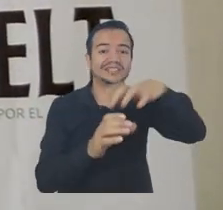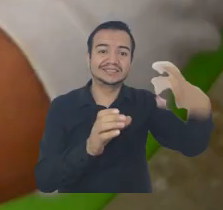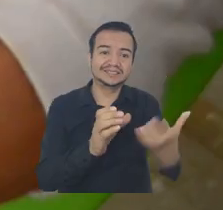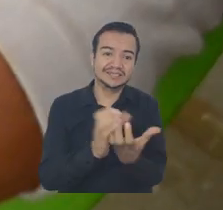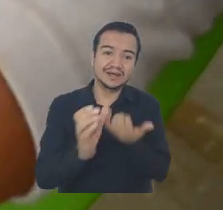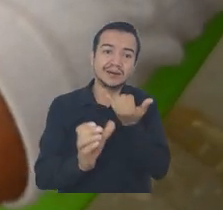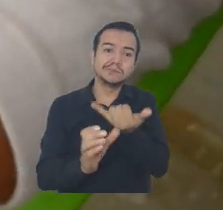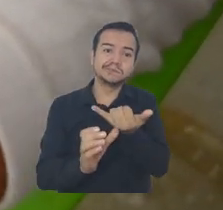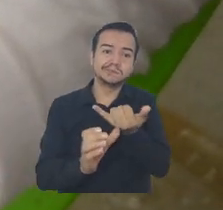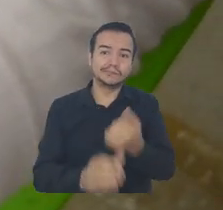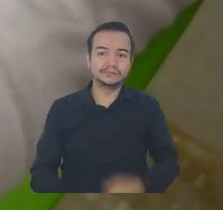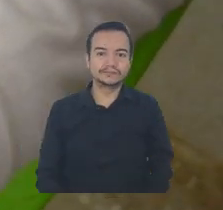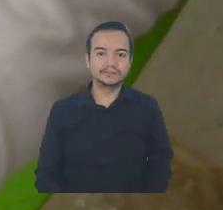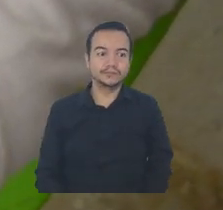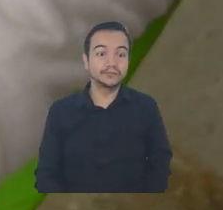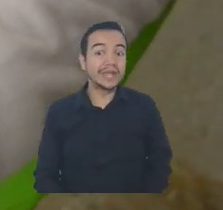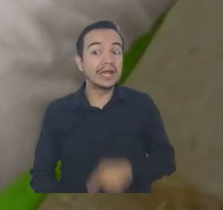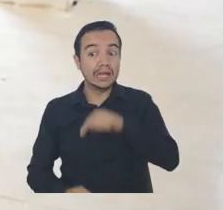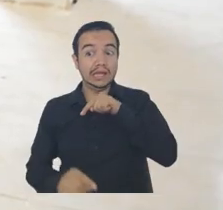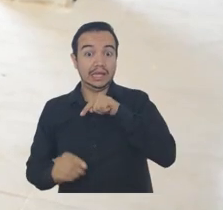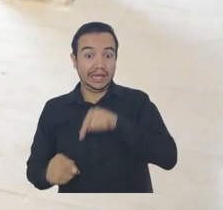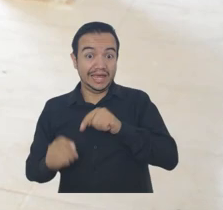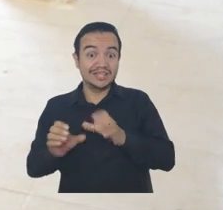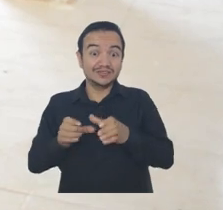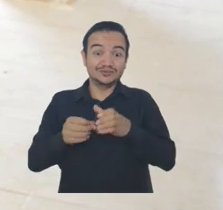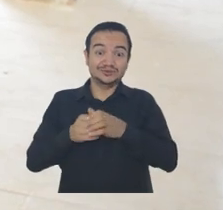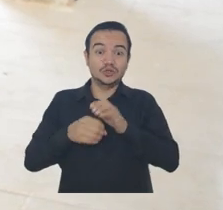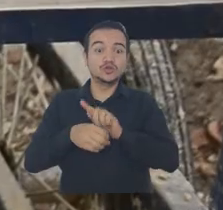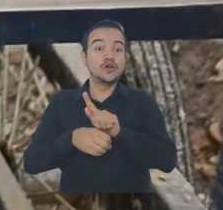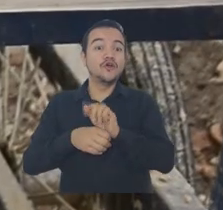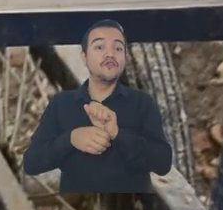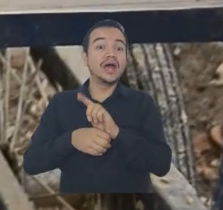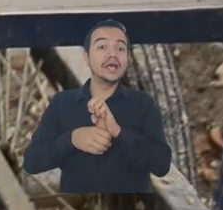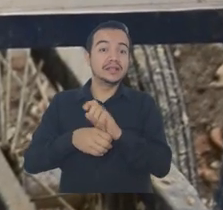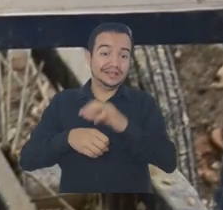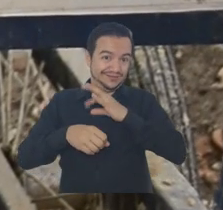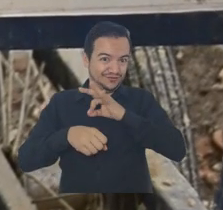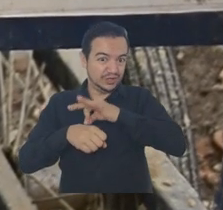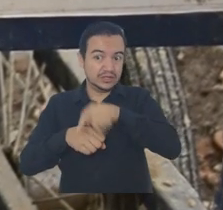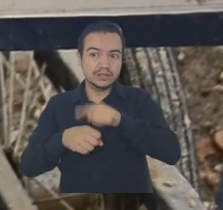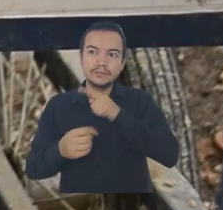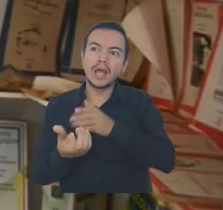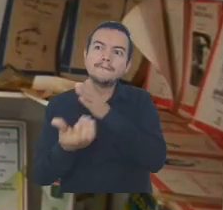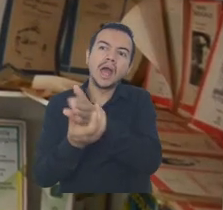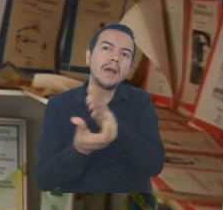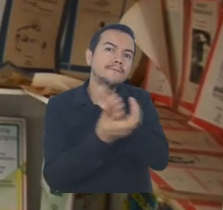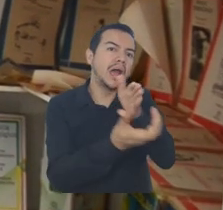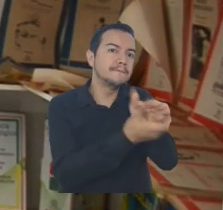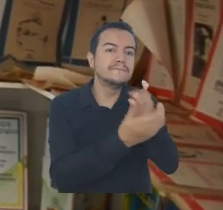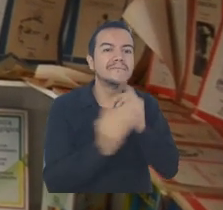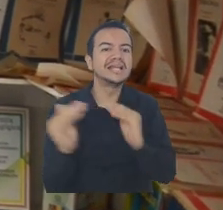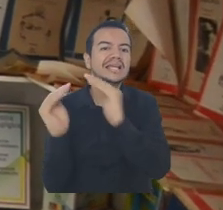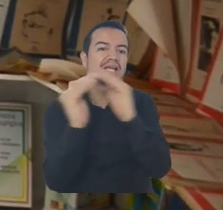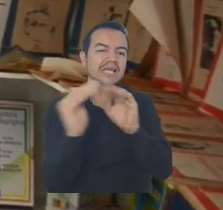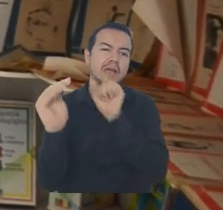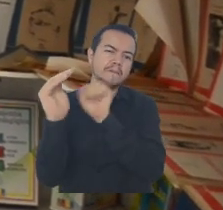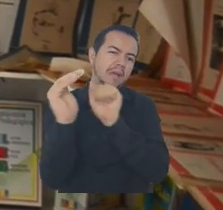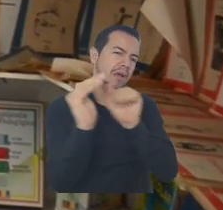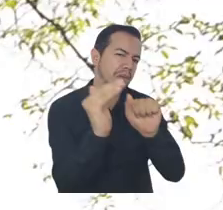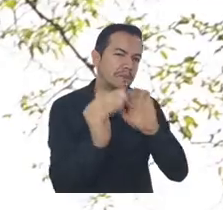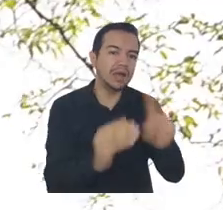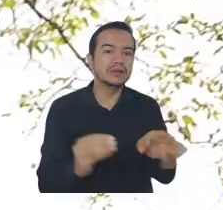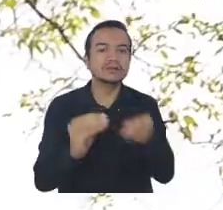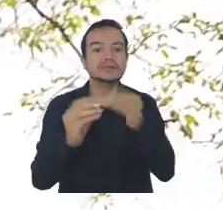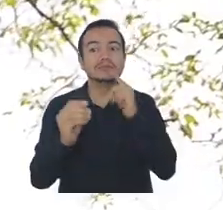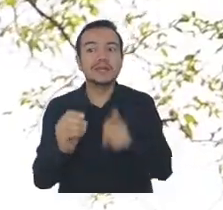nuestro mundo. En las escuelas y casa a casa, la Fundación FAELT imparte educación y brinda mensajes de sensibilización que